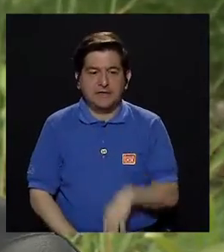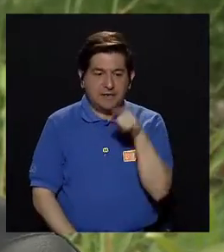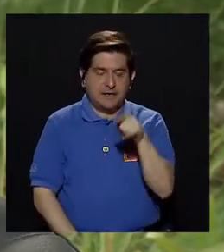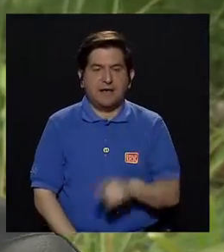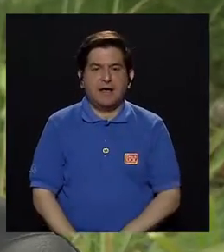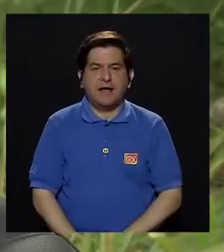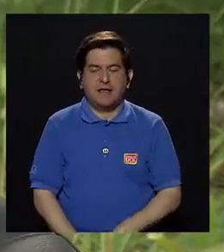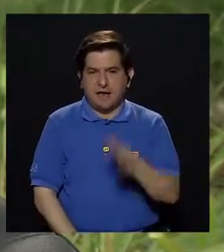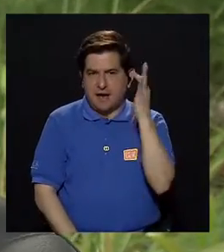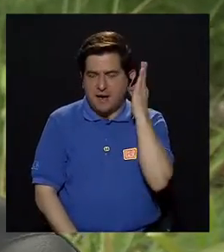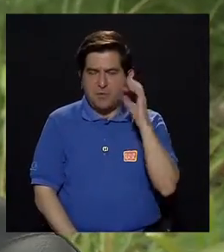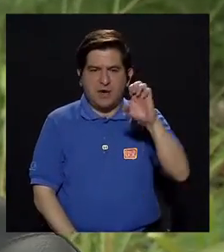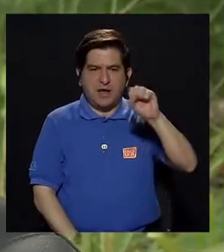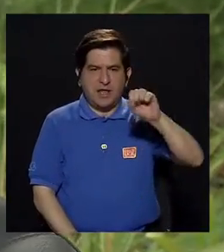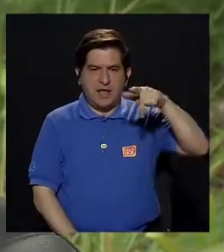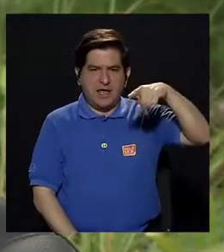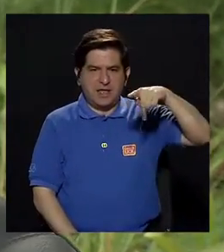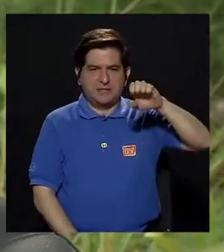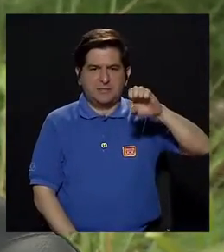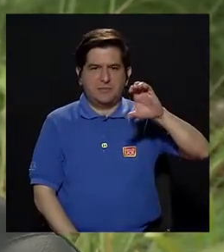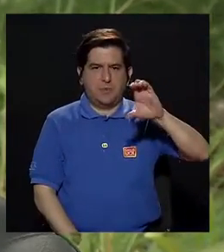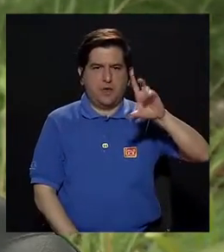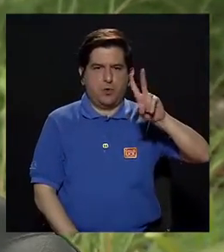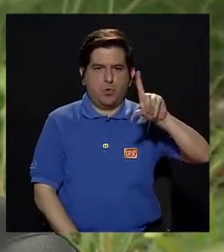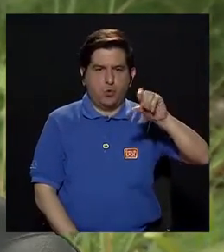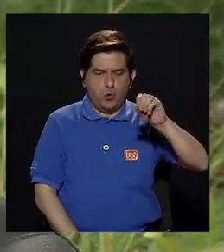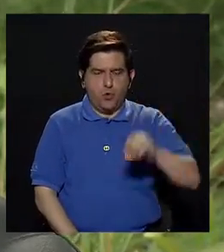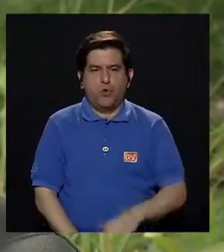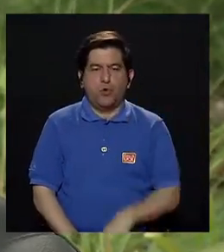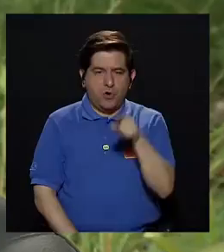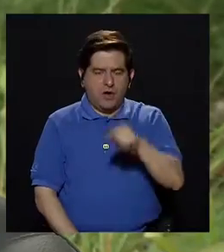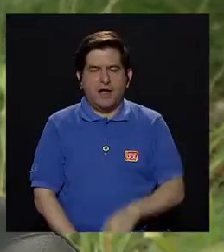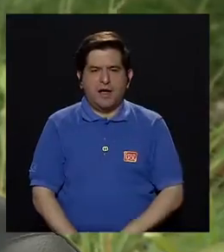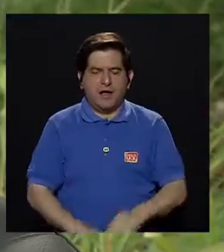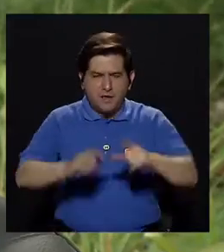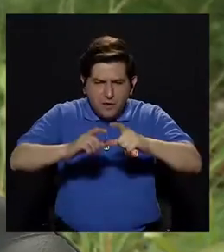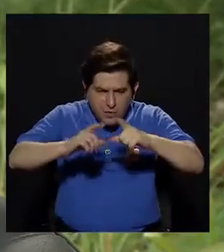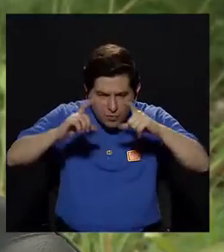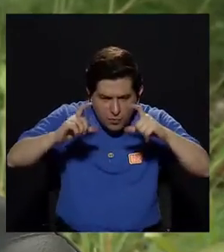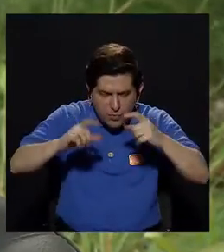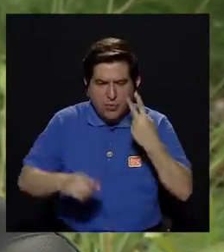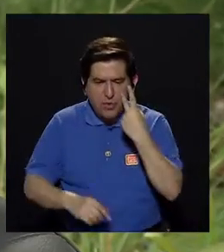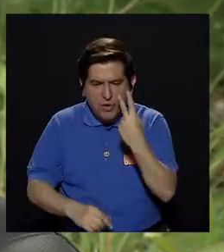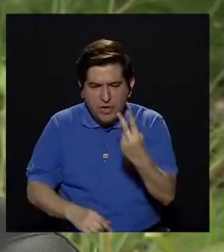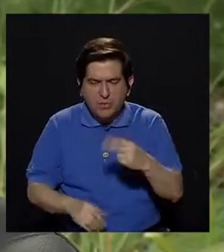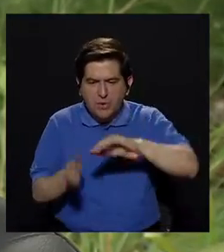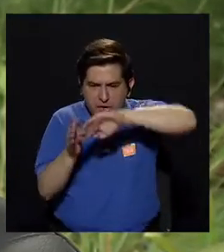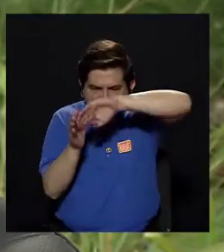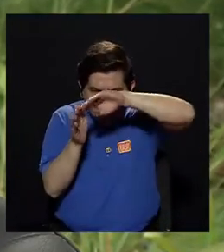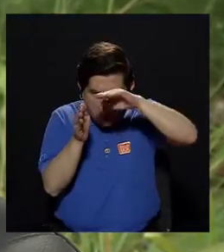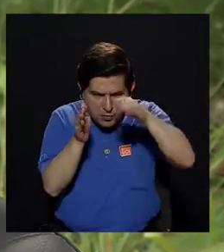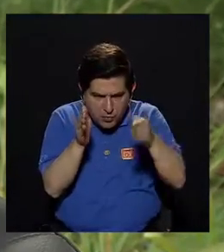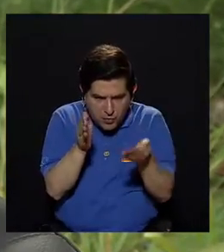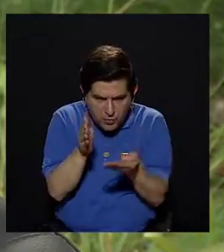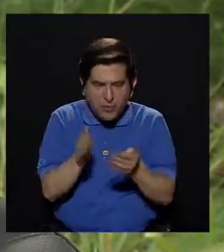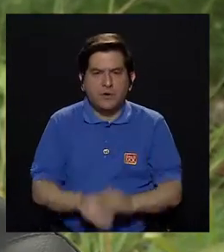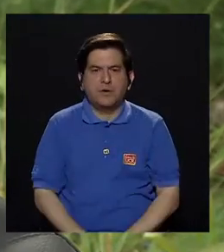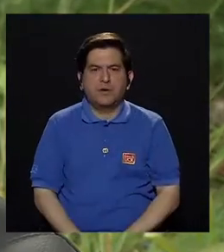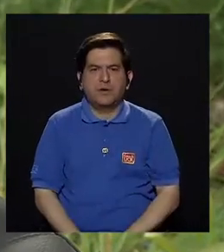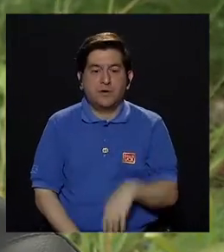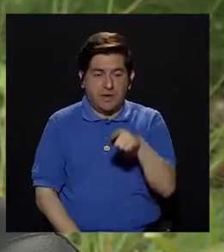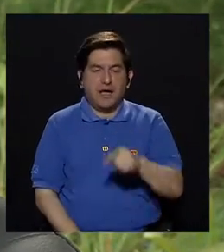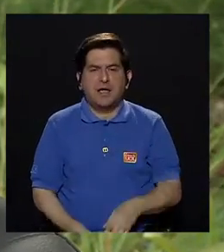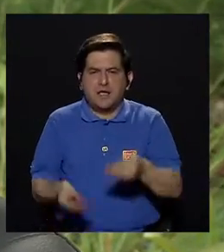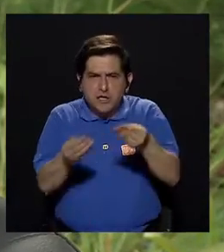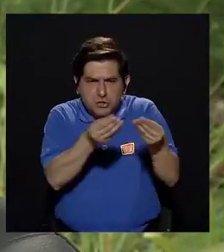un espéculo a la mujer, ¿verdad? Que es un aparatito que hace para abrir las paredes de la vagina y ver el cuello del útero. Y entonces le pone